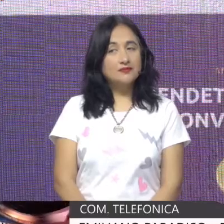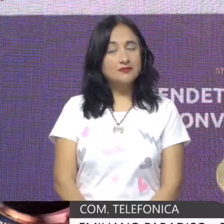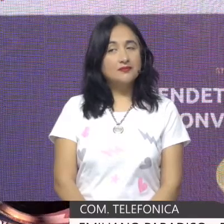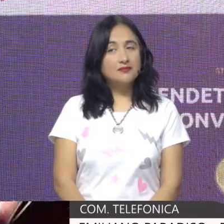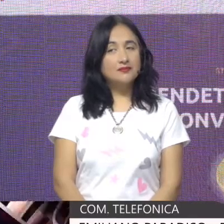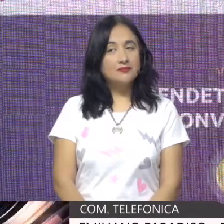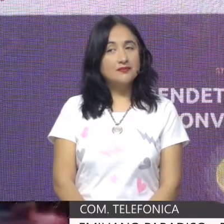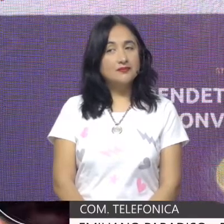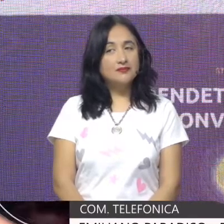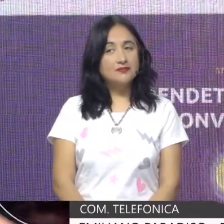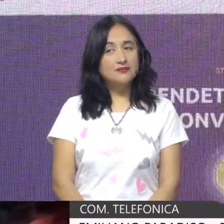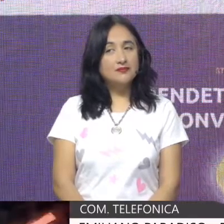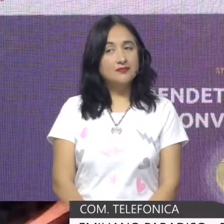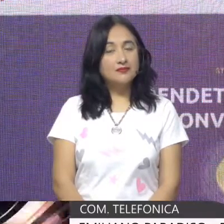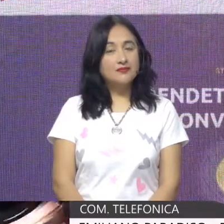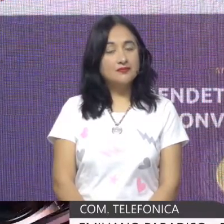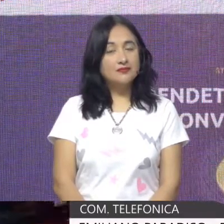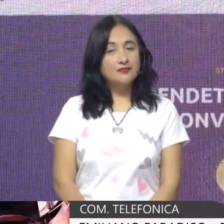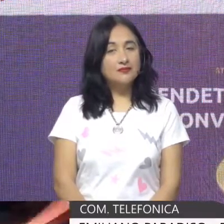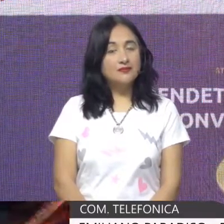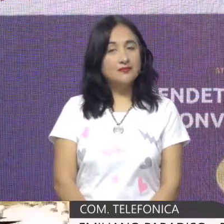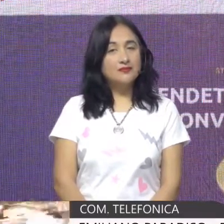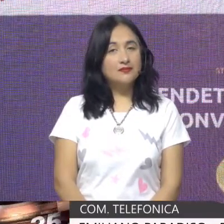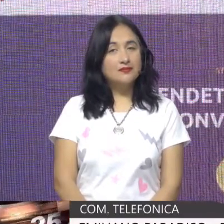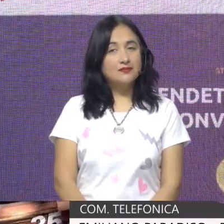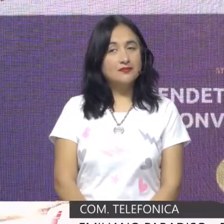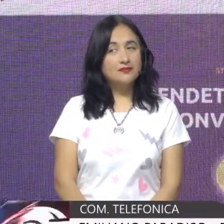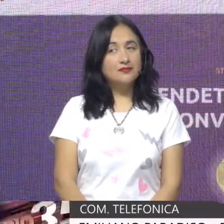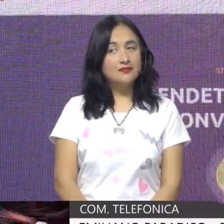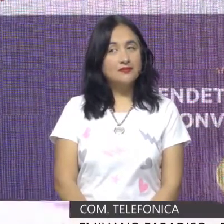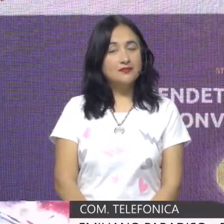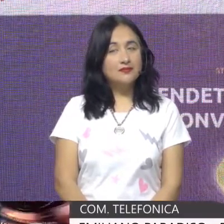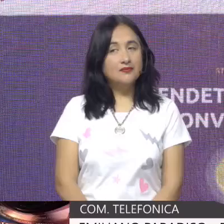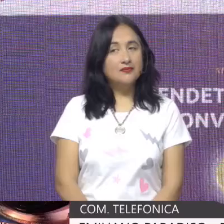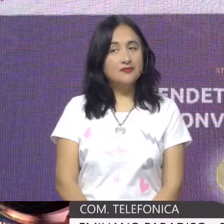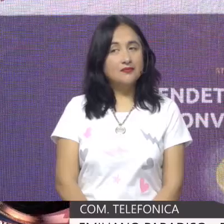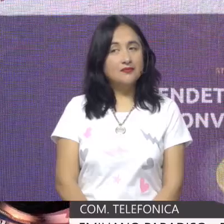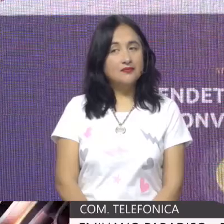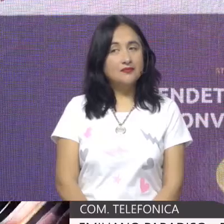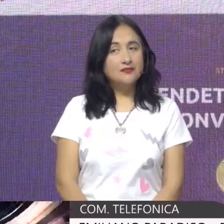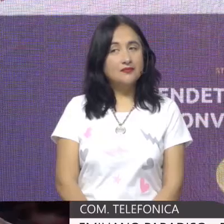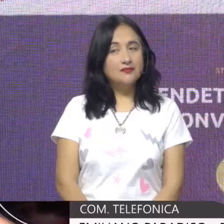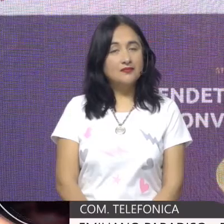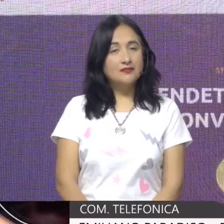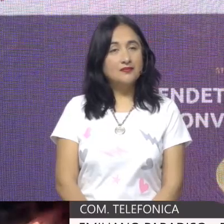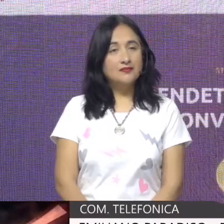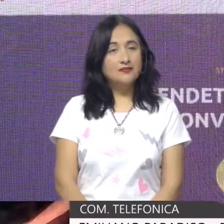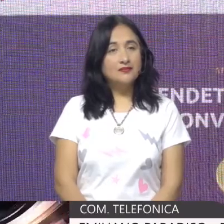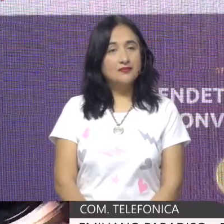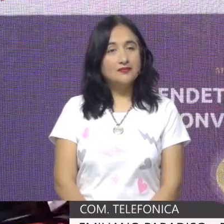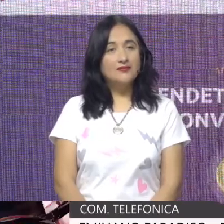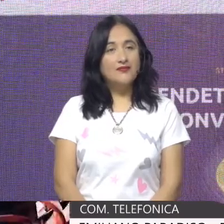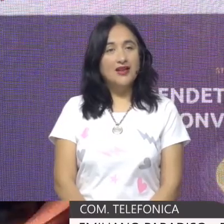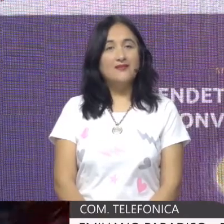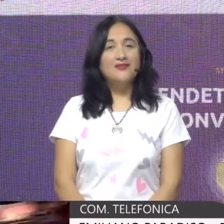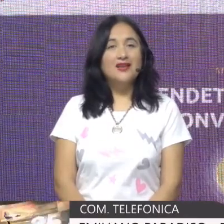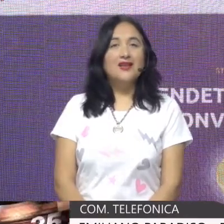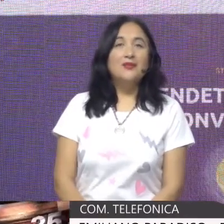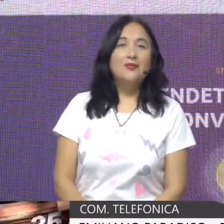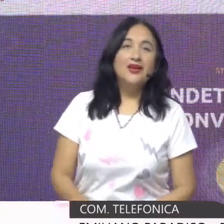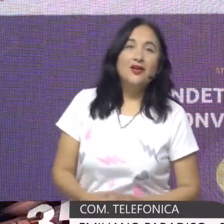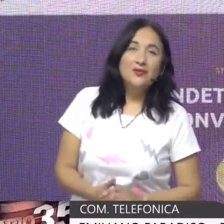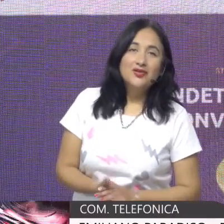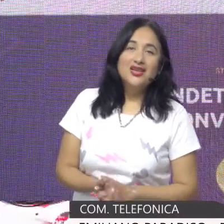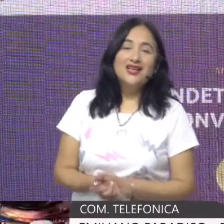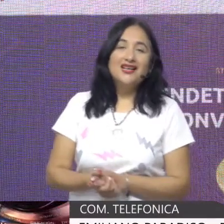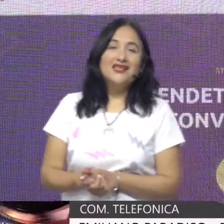que sigamos sosteniendo esto hasta que podamos tener la posibilidad de encontrarnos, abrazarnos y poder compartir con amigos también. Bien,